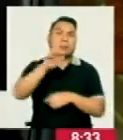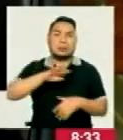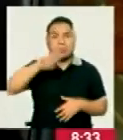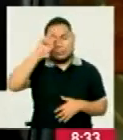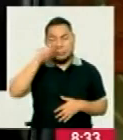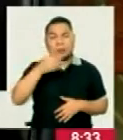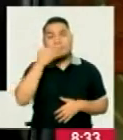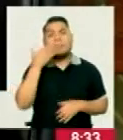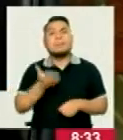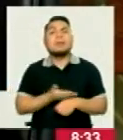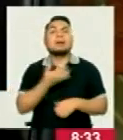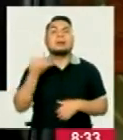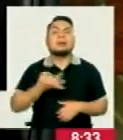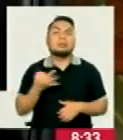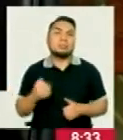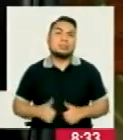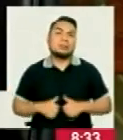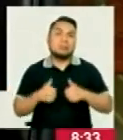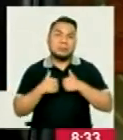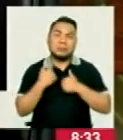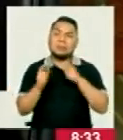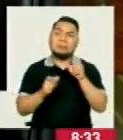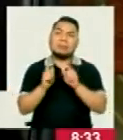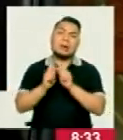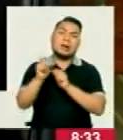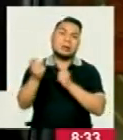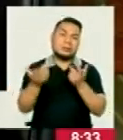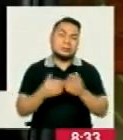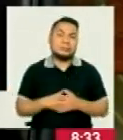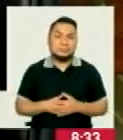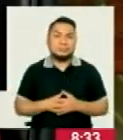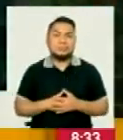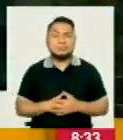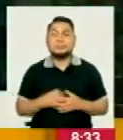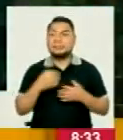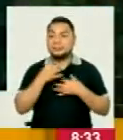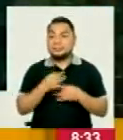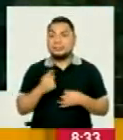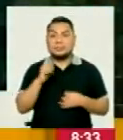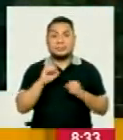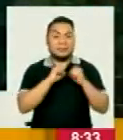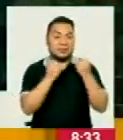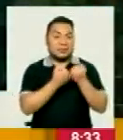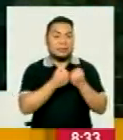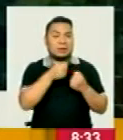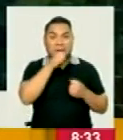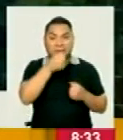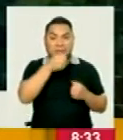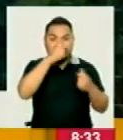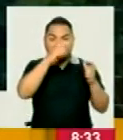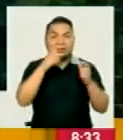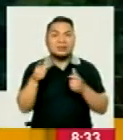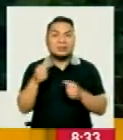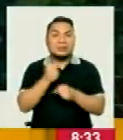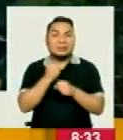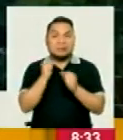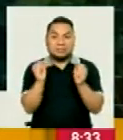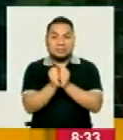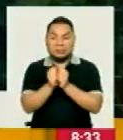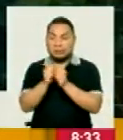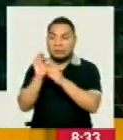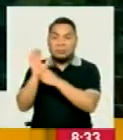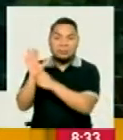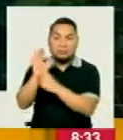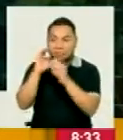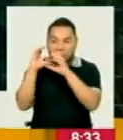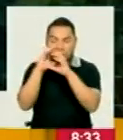para mejorar la calidad de vida de nuestros conciudadanos. Sería interesante que uno de nuestros equipos periodísticos los acompañe en esta labor para poder mostrar en